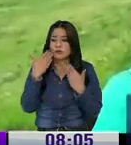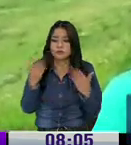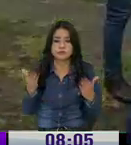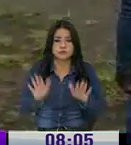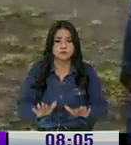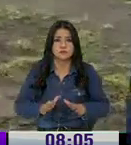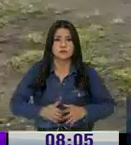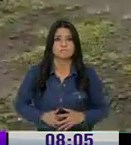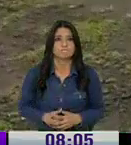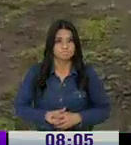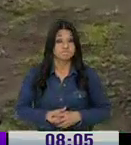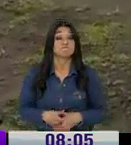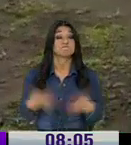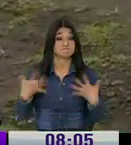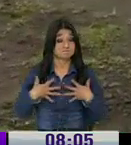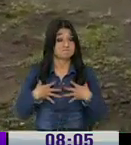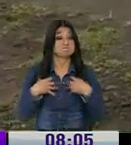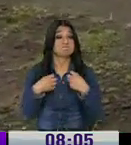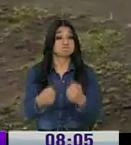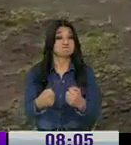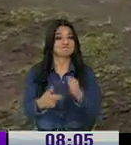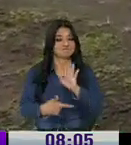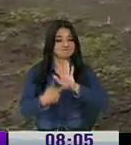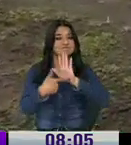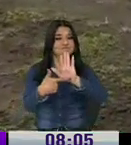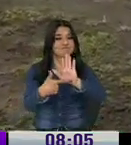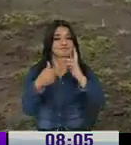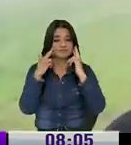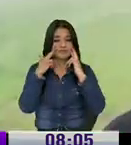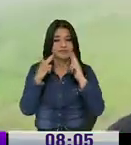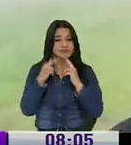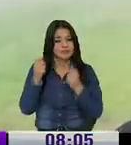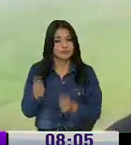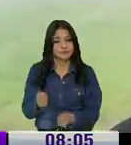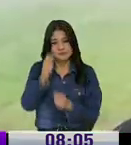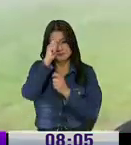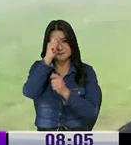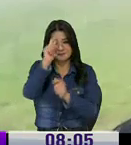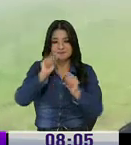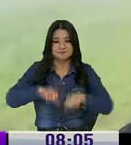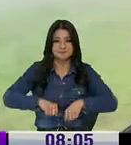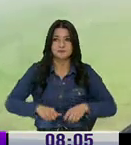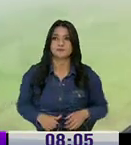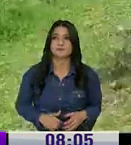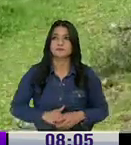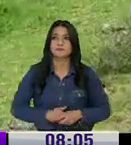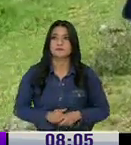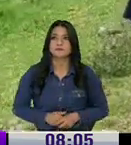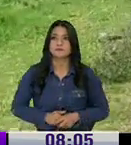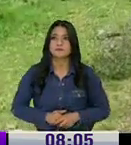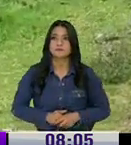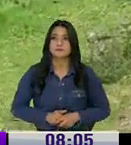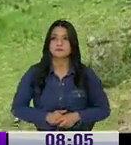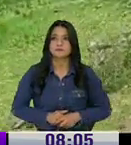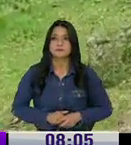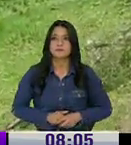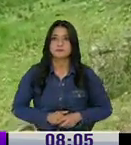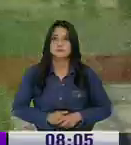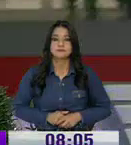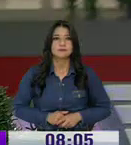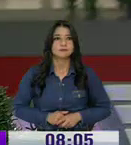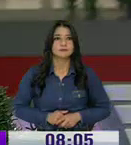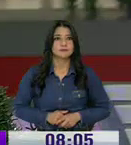hijo. Actos heroicos como estos de seguro serán reconocidos, informó desde la ciudad de Cuenca Francisco